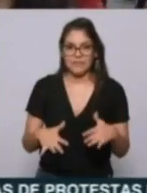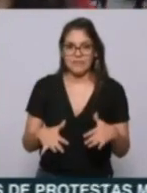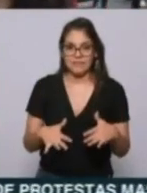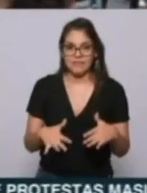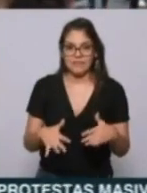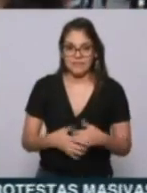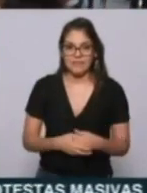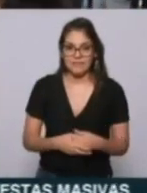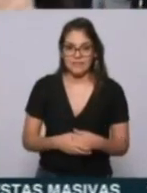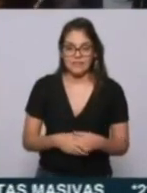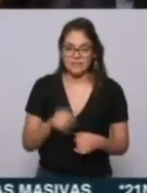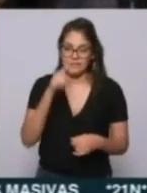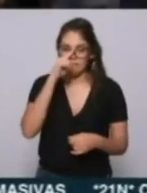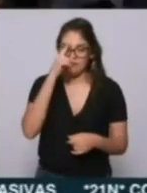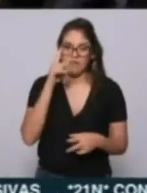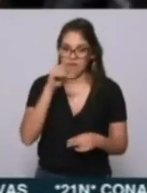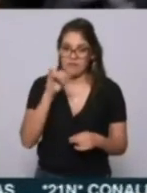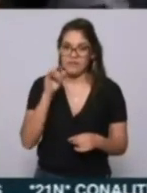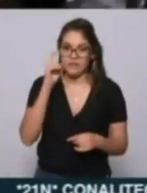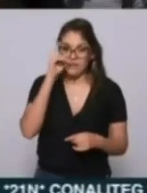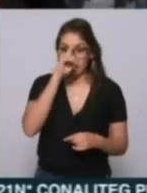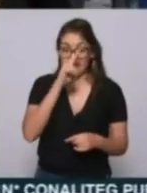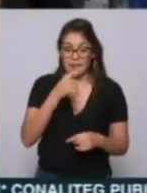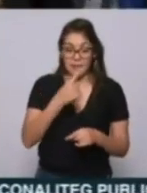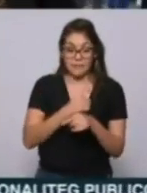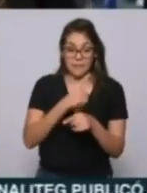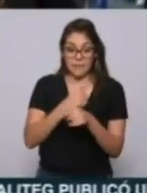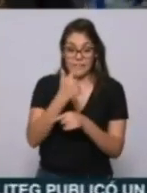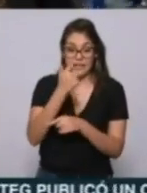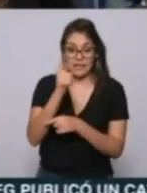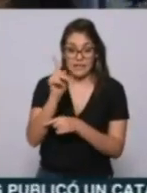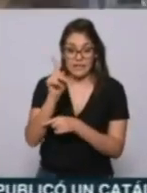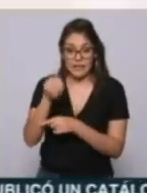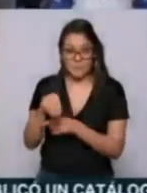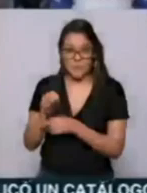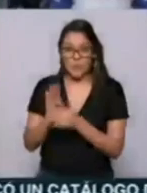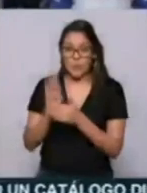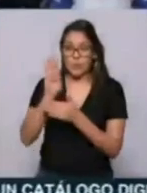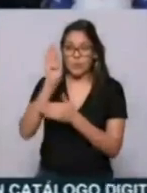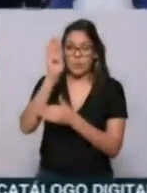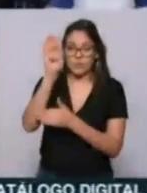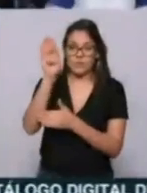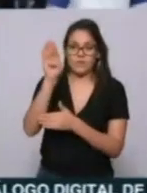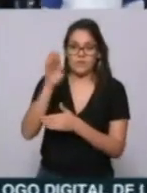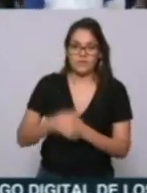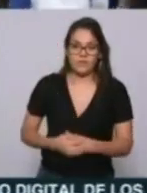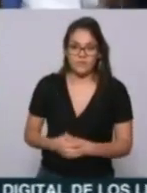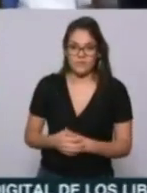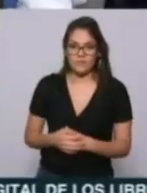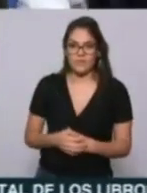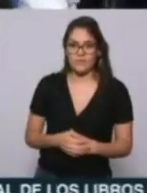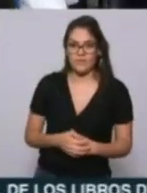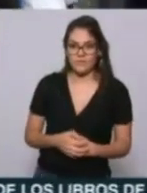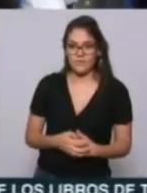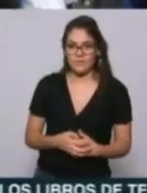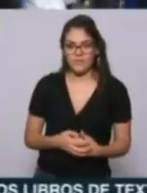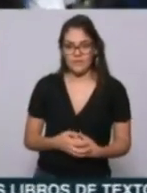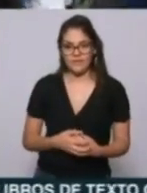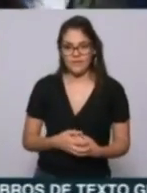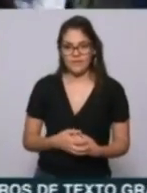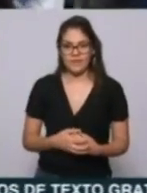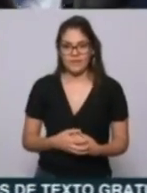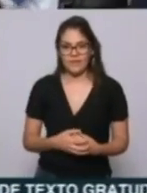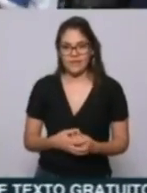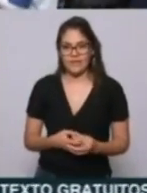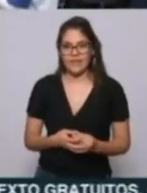que tiene su nivel de complejidad. Los primeros 7 kilómetros son prácticamente de subida. Me costó un poco motivarlo para que lo corriera, pero lo